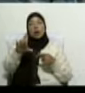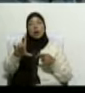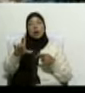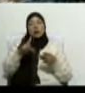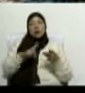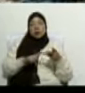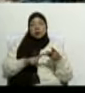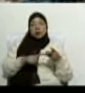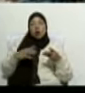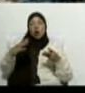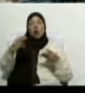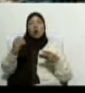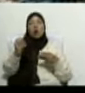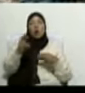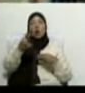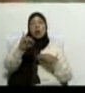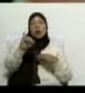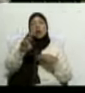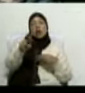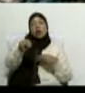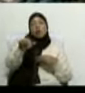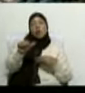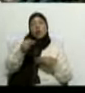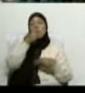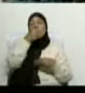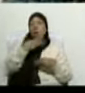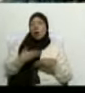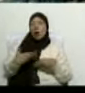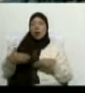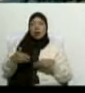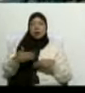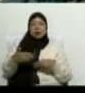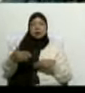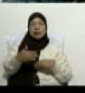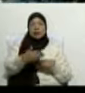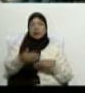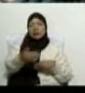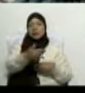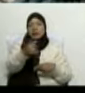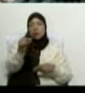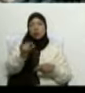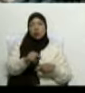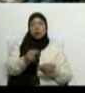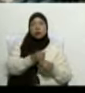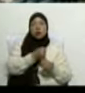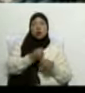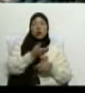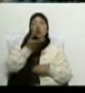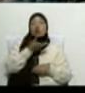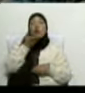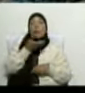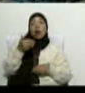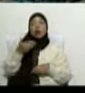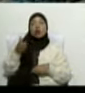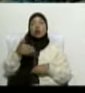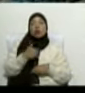cojinoa. La sardina me pareció muy buena. Compré combo sopero,